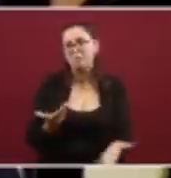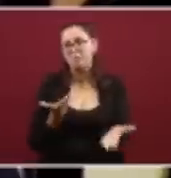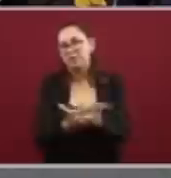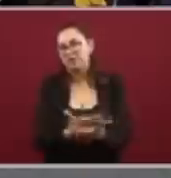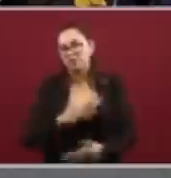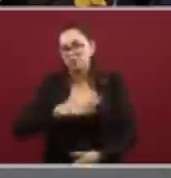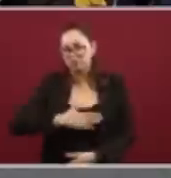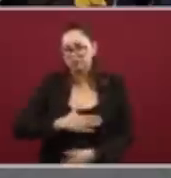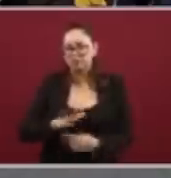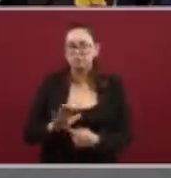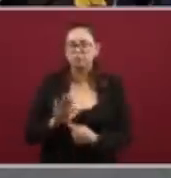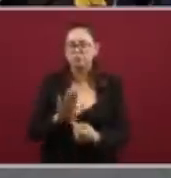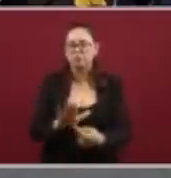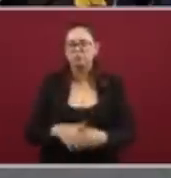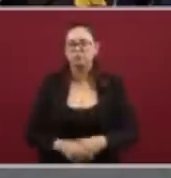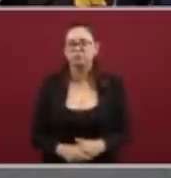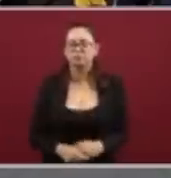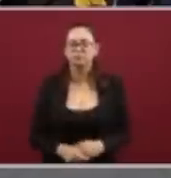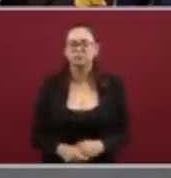con la impunidad